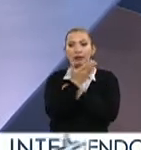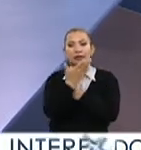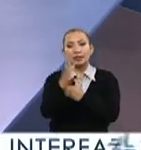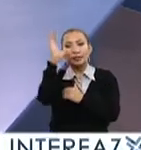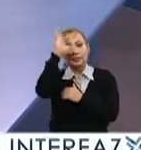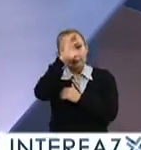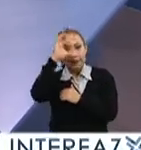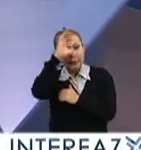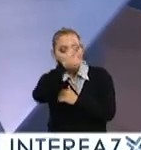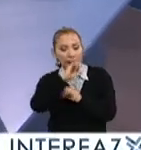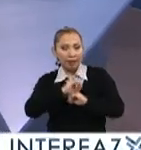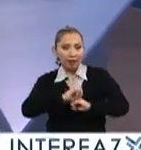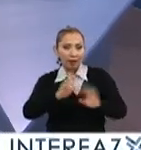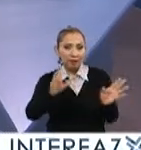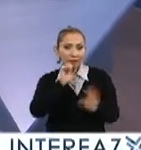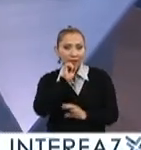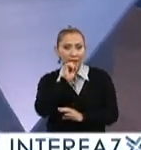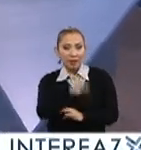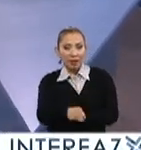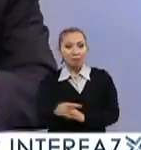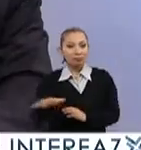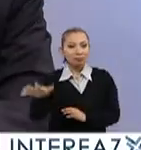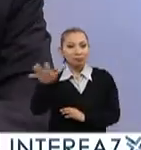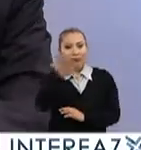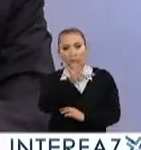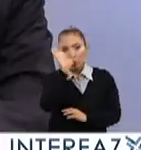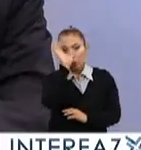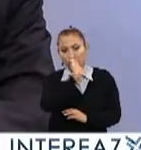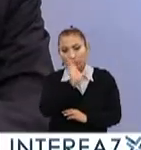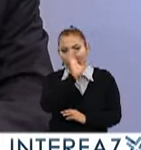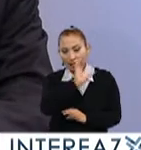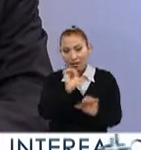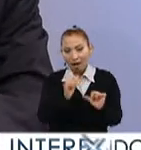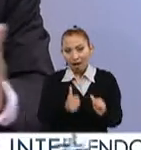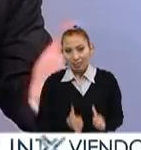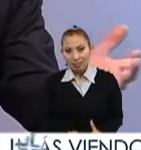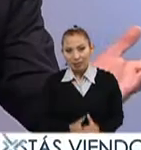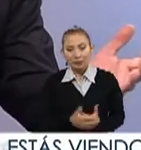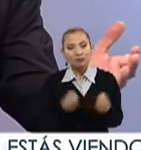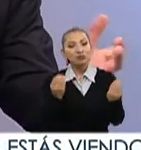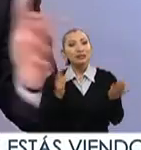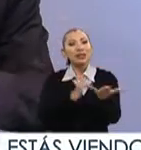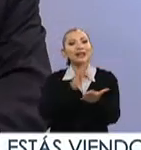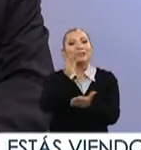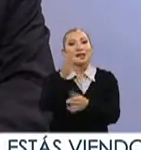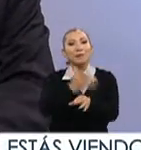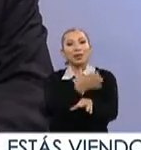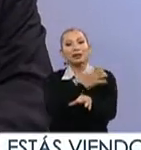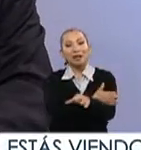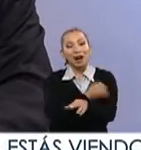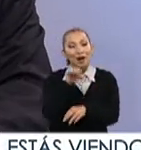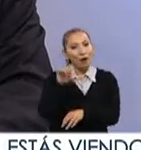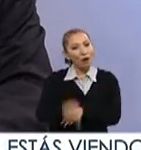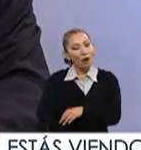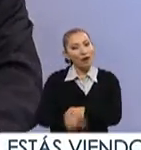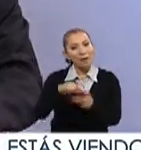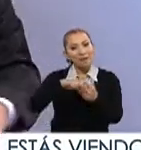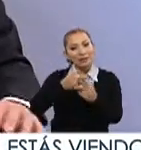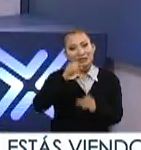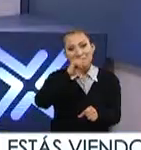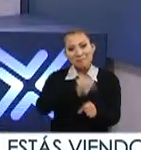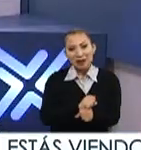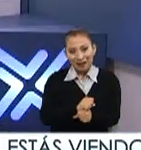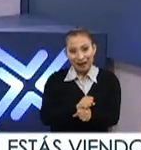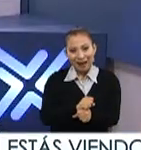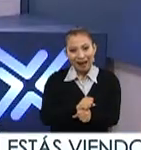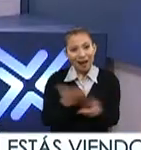la ciencia y, por supuesto, también dentro de la cultura y las artes. Muchísimas gracias por acompañarnos en este inicio de